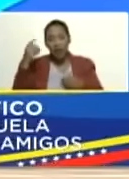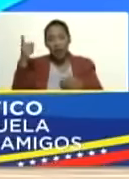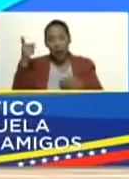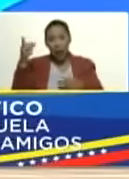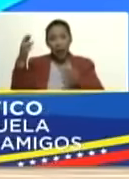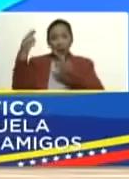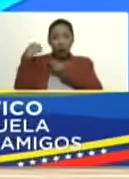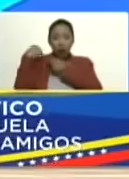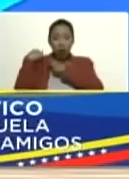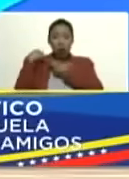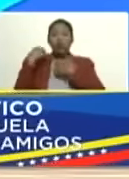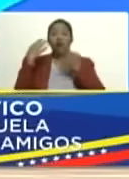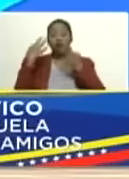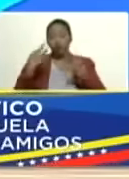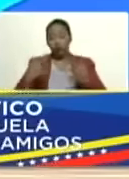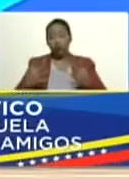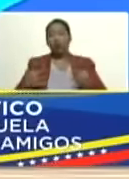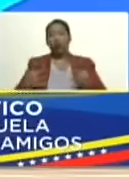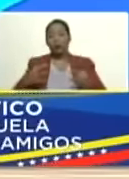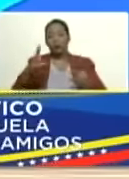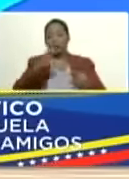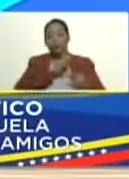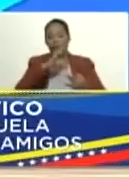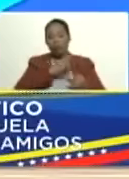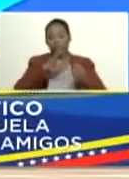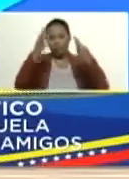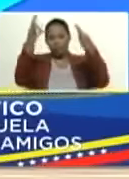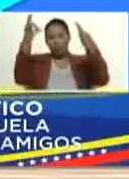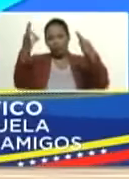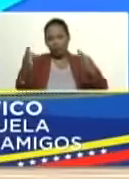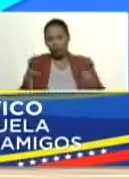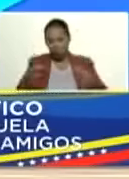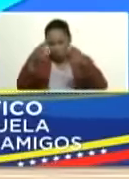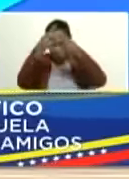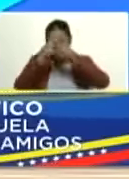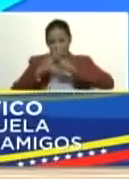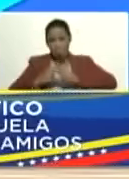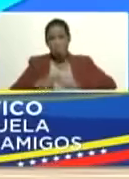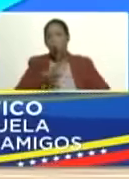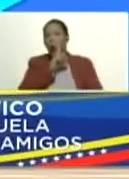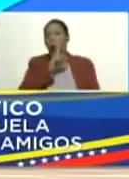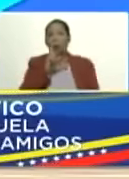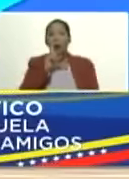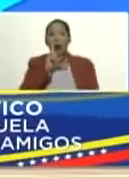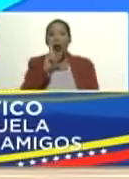de gran reputación, gran honorabilidad, de nombre